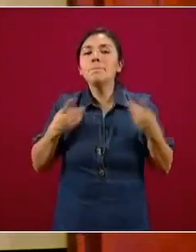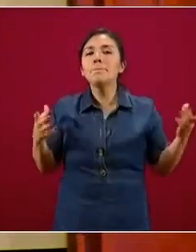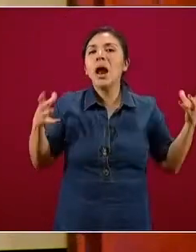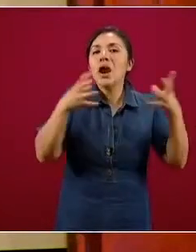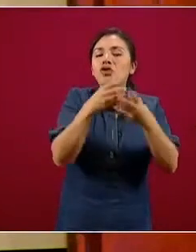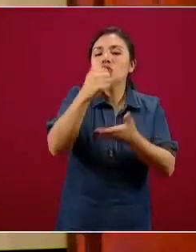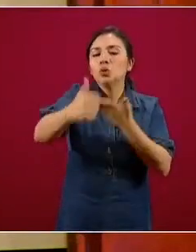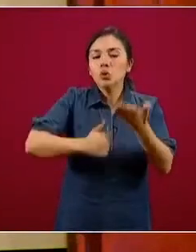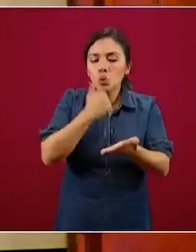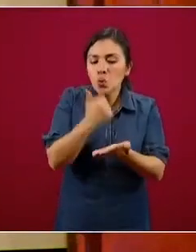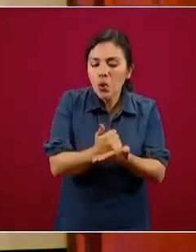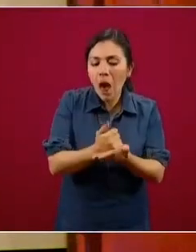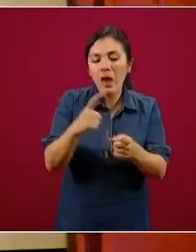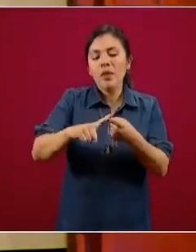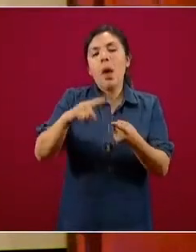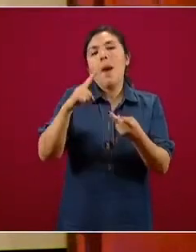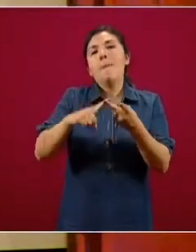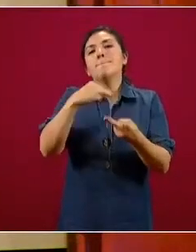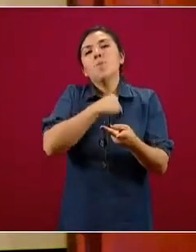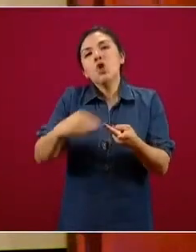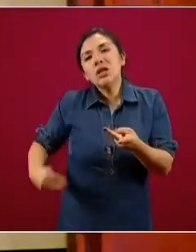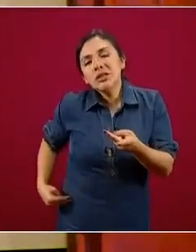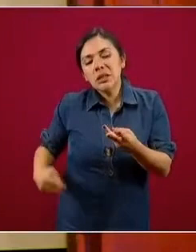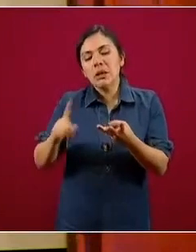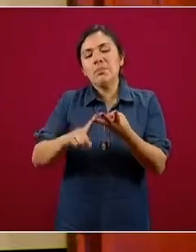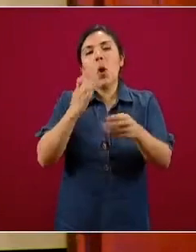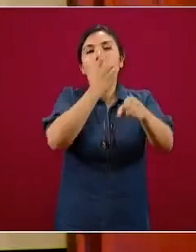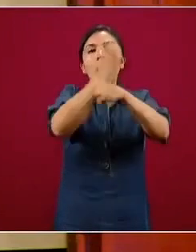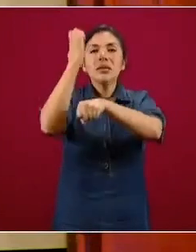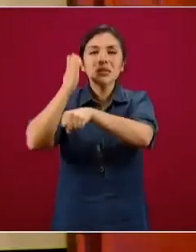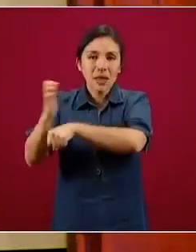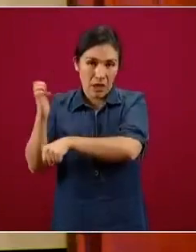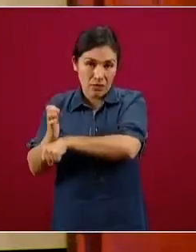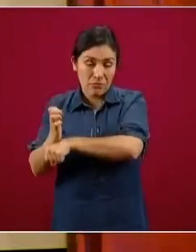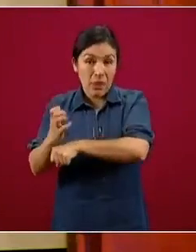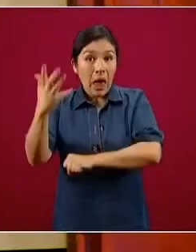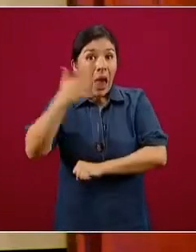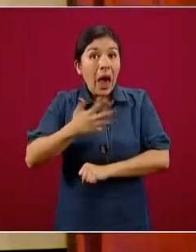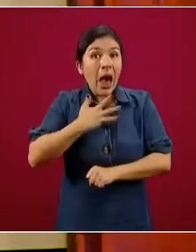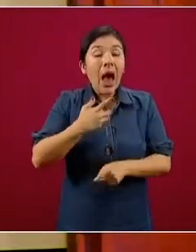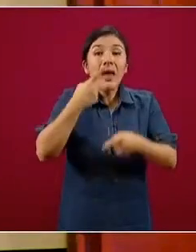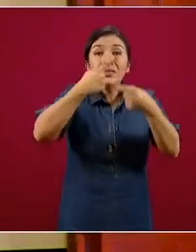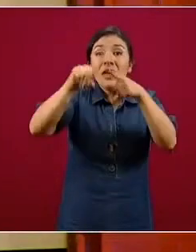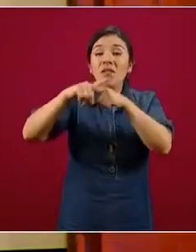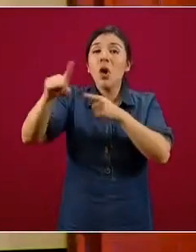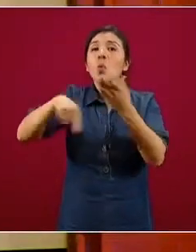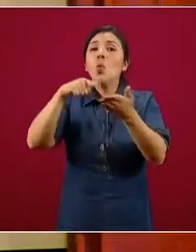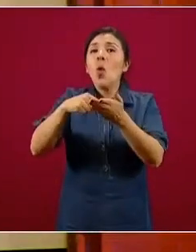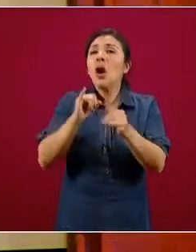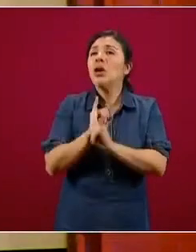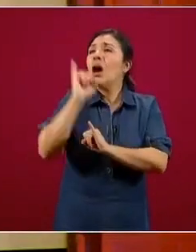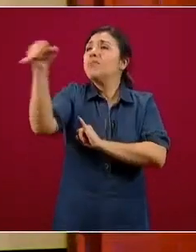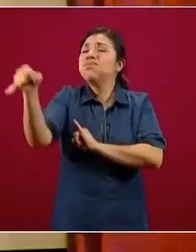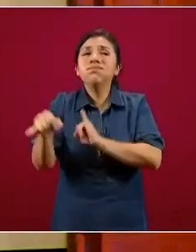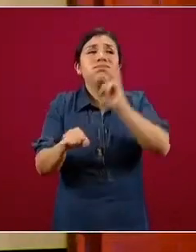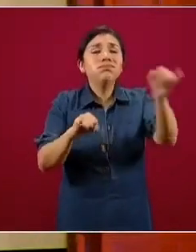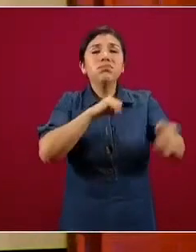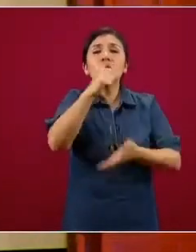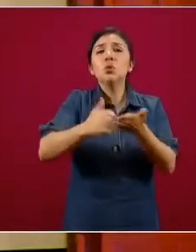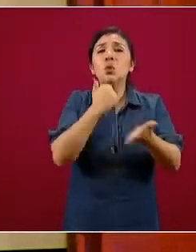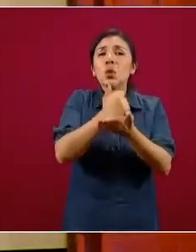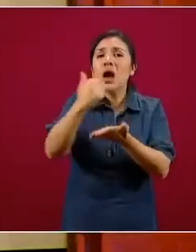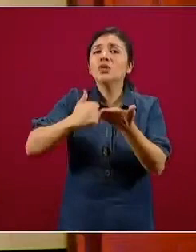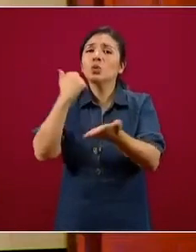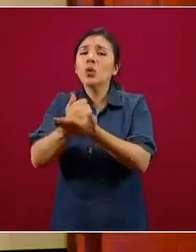en ciudades, en municipios, en estados, y en la medida en que existe distancia entre ciudades y ciudades, o